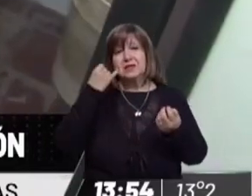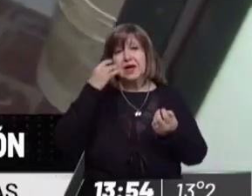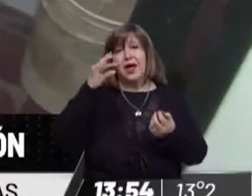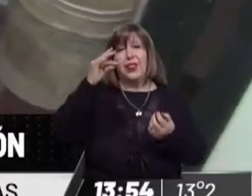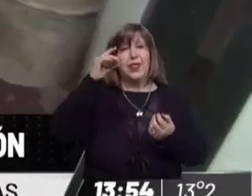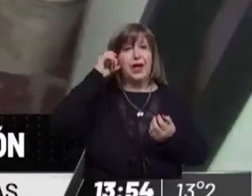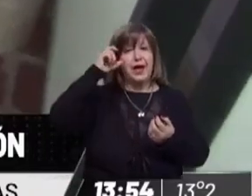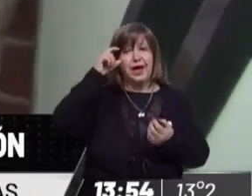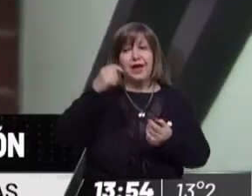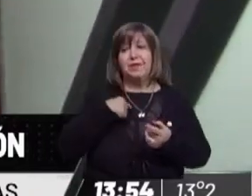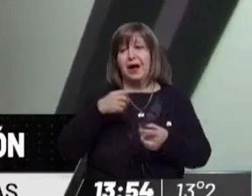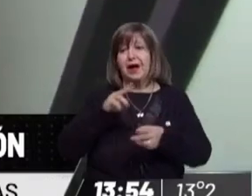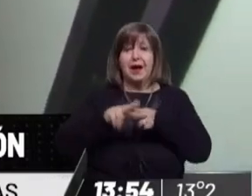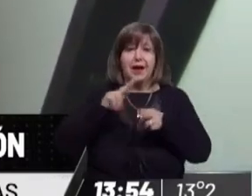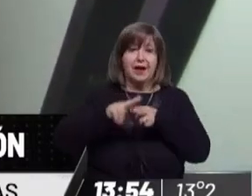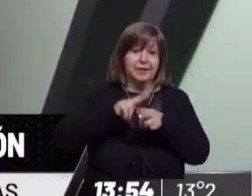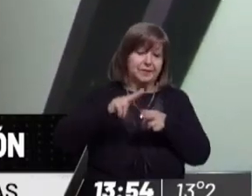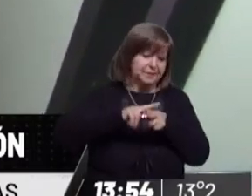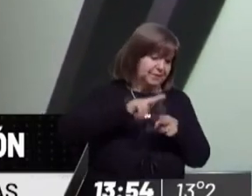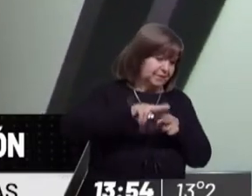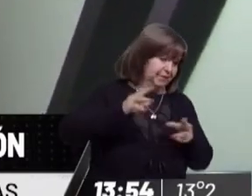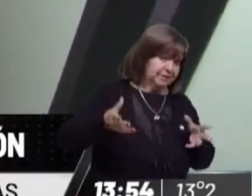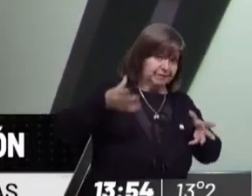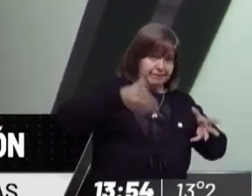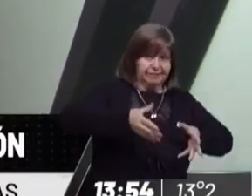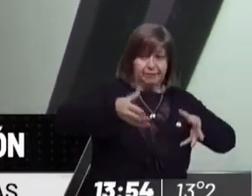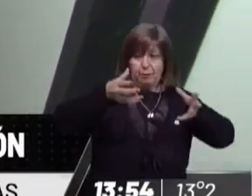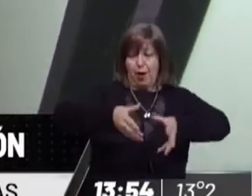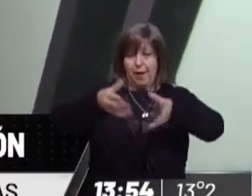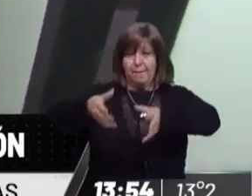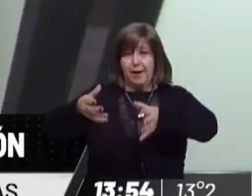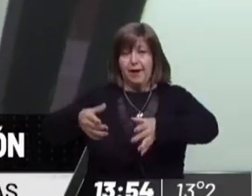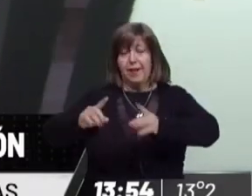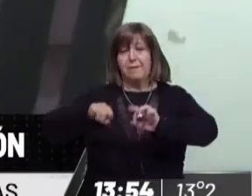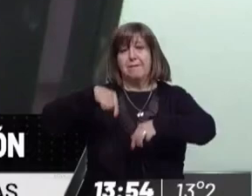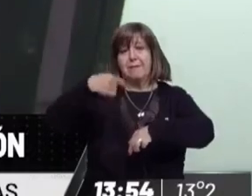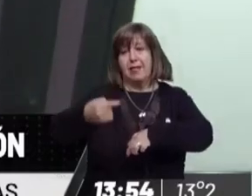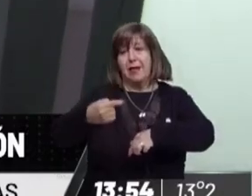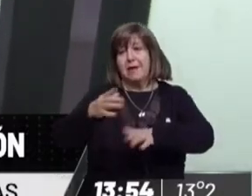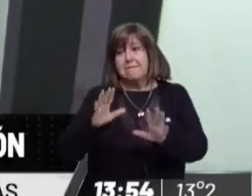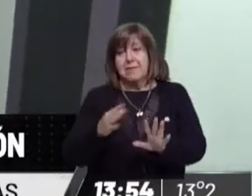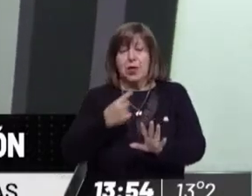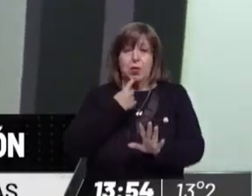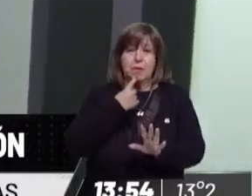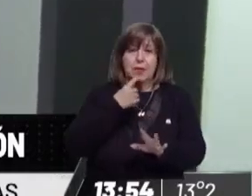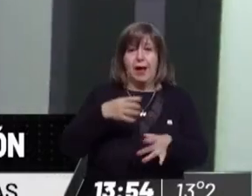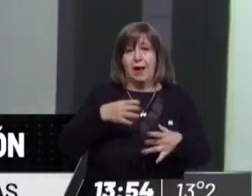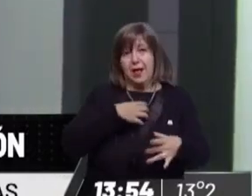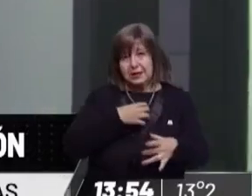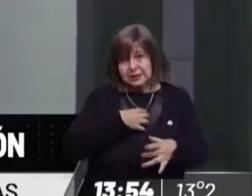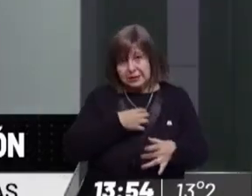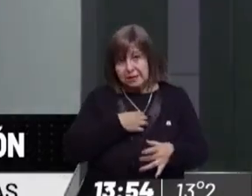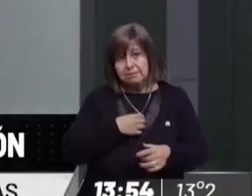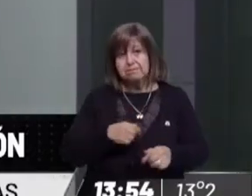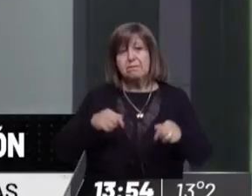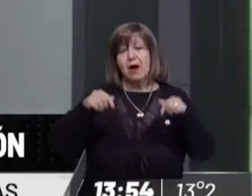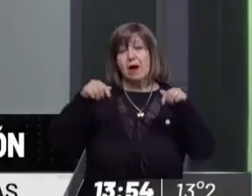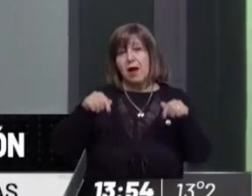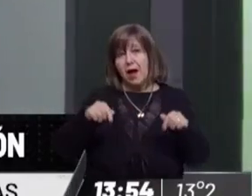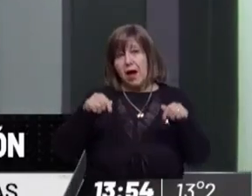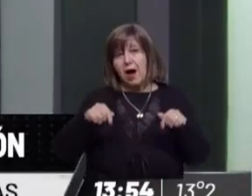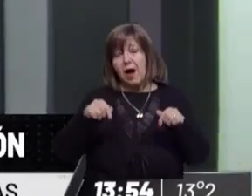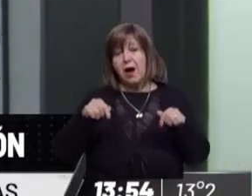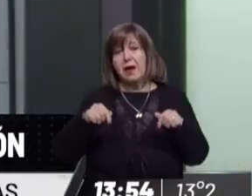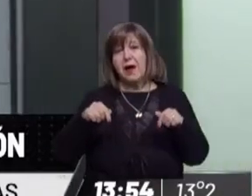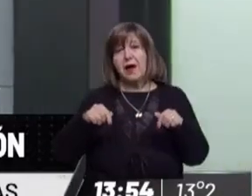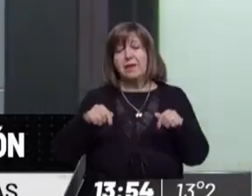DGE trabaje, repare esto, digamos, y así las clases vuelven a la normalidad. Por ahora, lo que está ocurriendo,